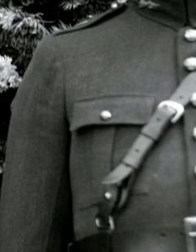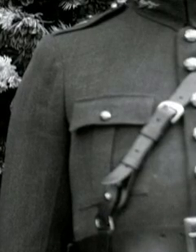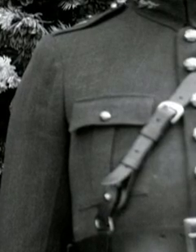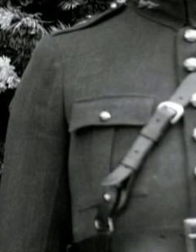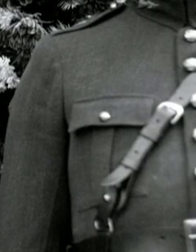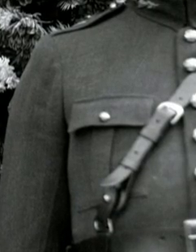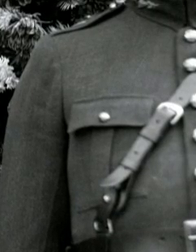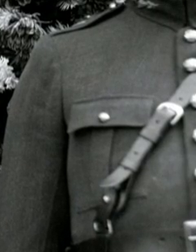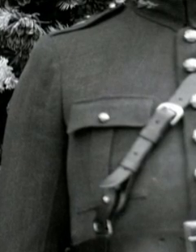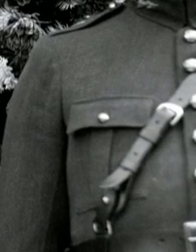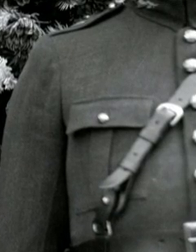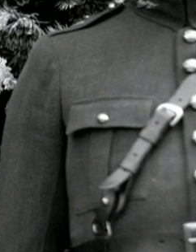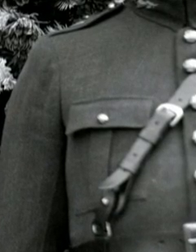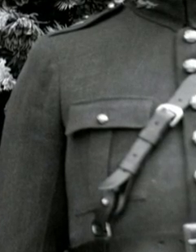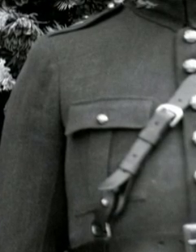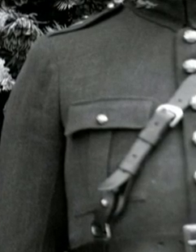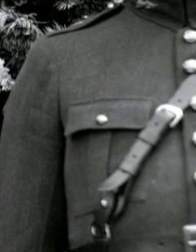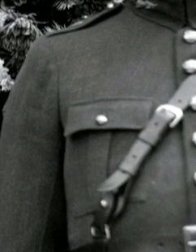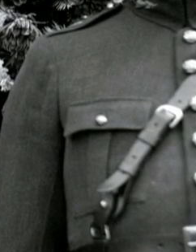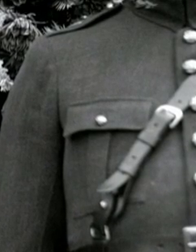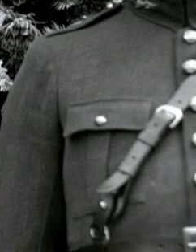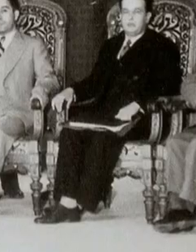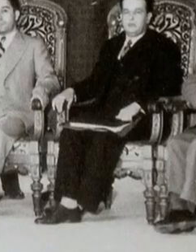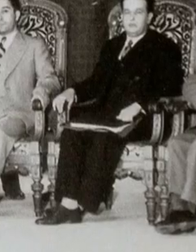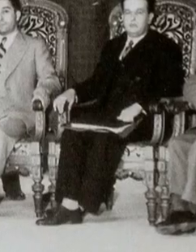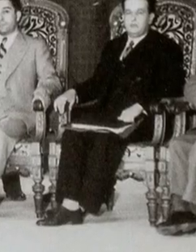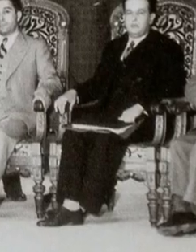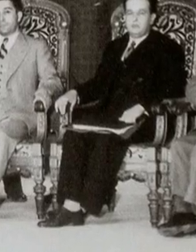Cárdenas los enfrentó con absoluta determinación.